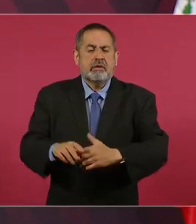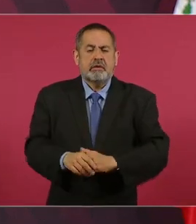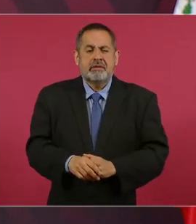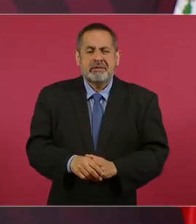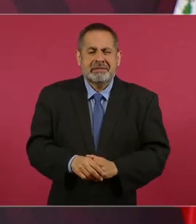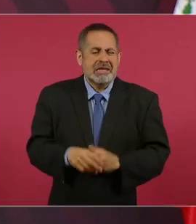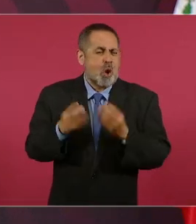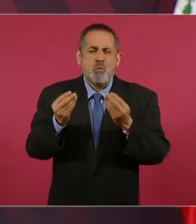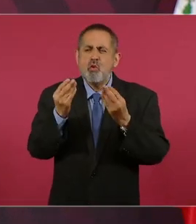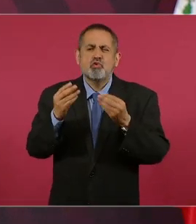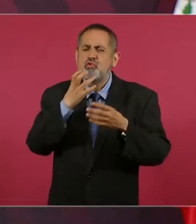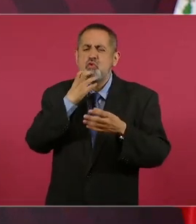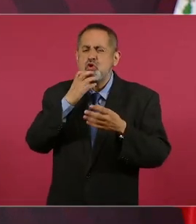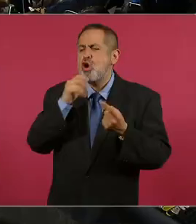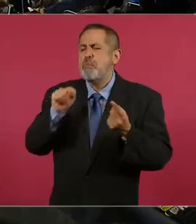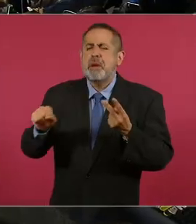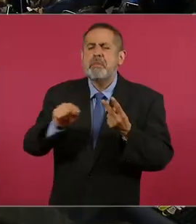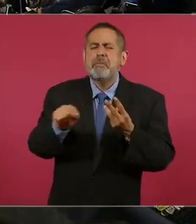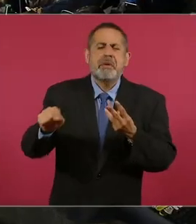y a muchos